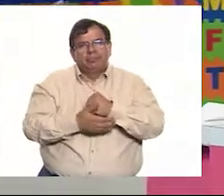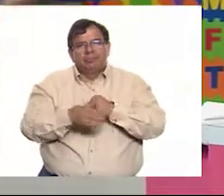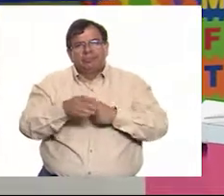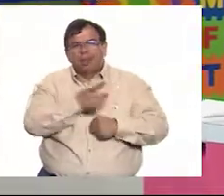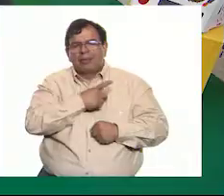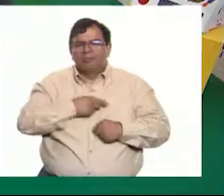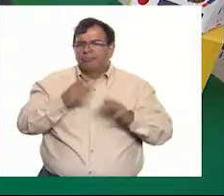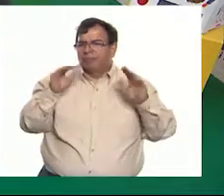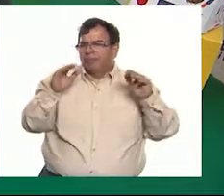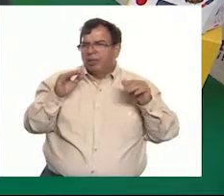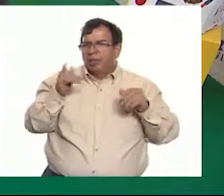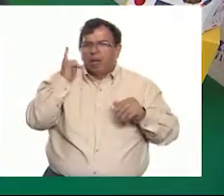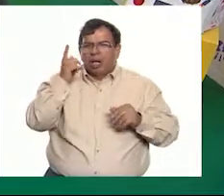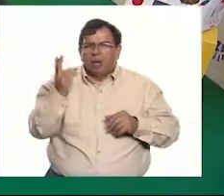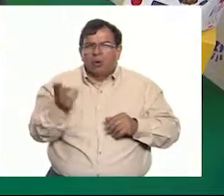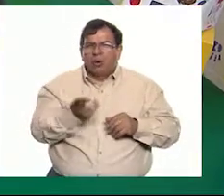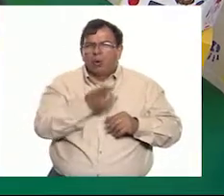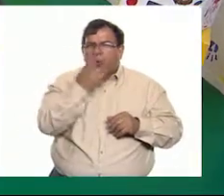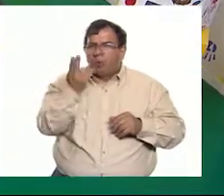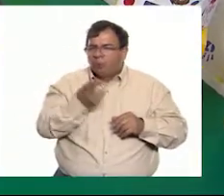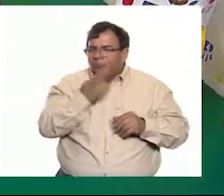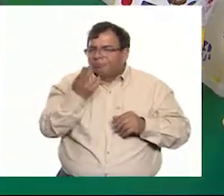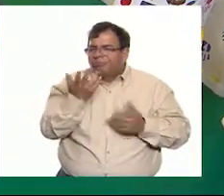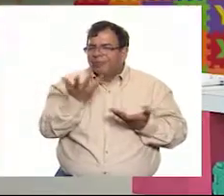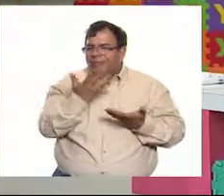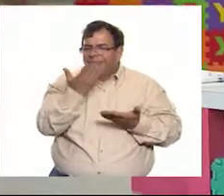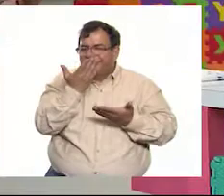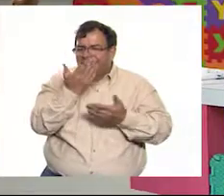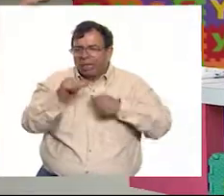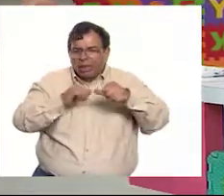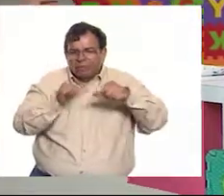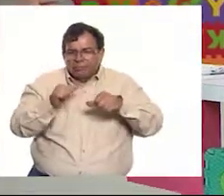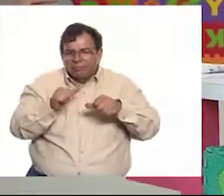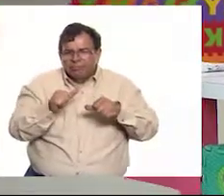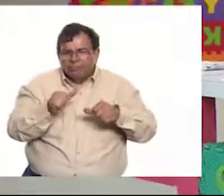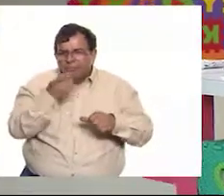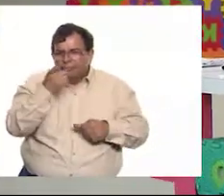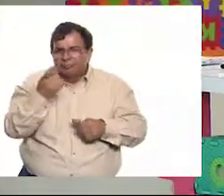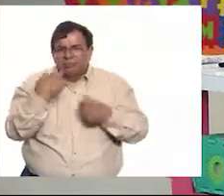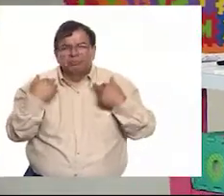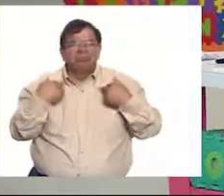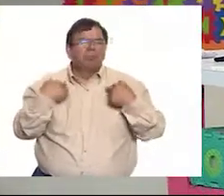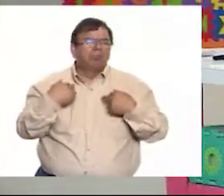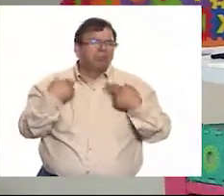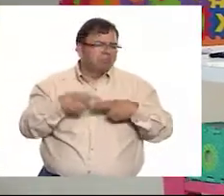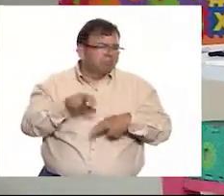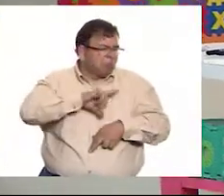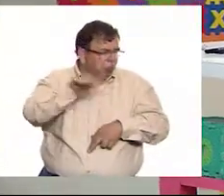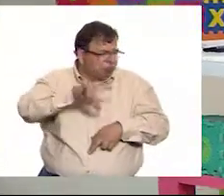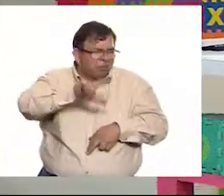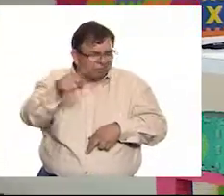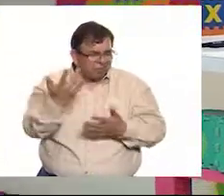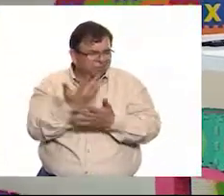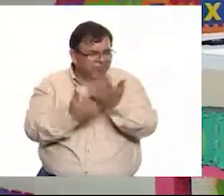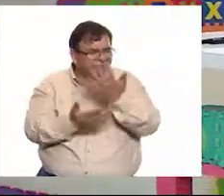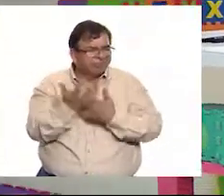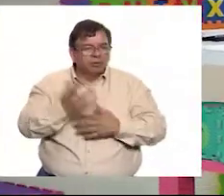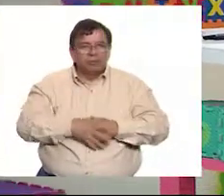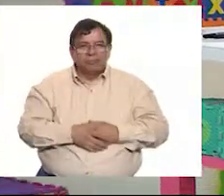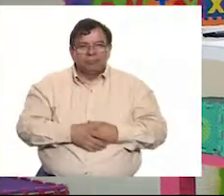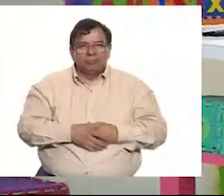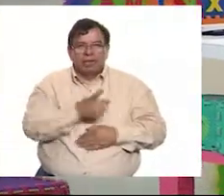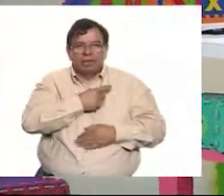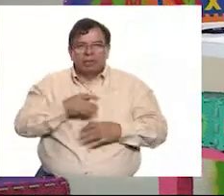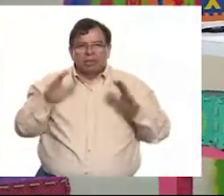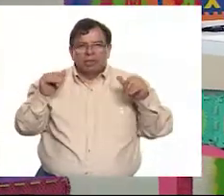que despedirnos. Espero que ustedes hayan hecho también esta actividad. Y si no, como dice la maestra, la pueden hacer en otro momento. Y bueno, nos